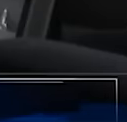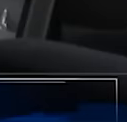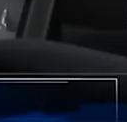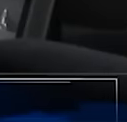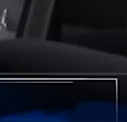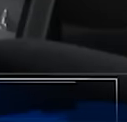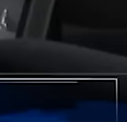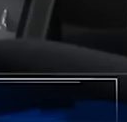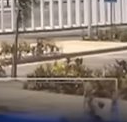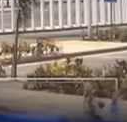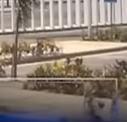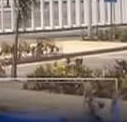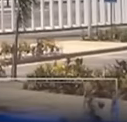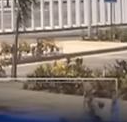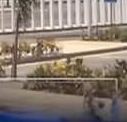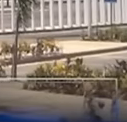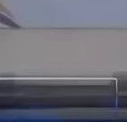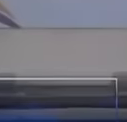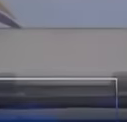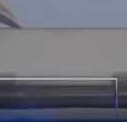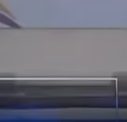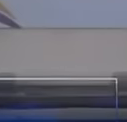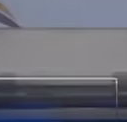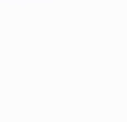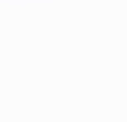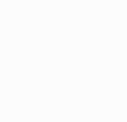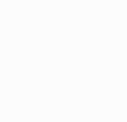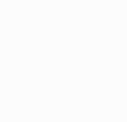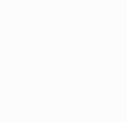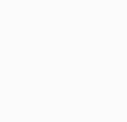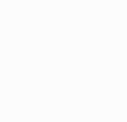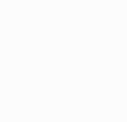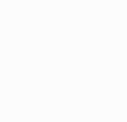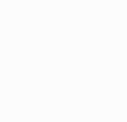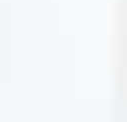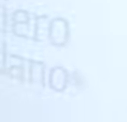de países no alineados. También participará Ecuador.